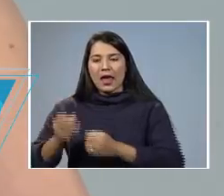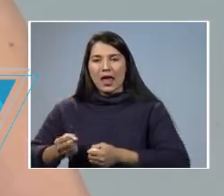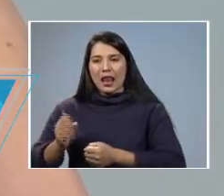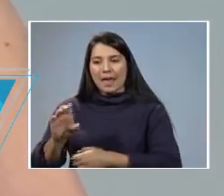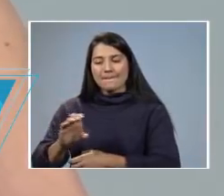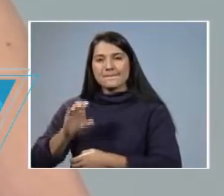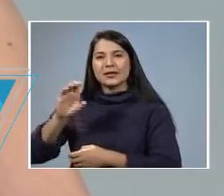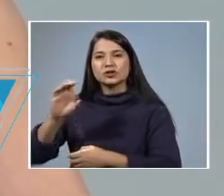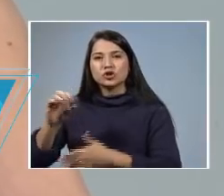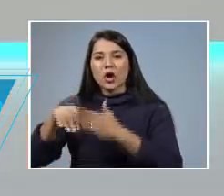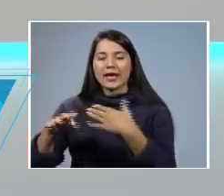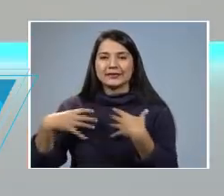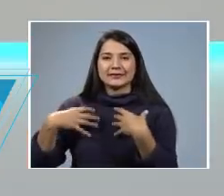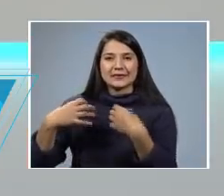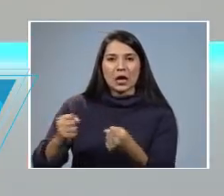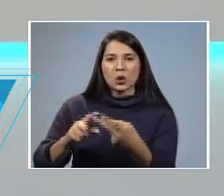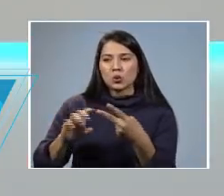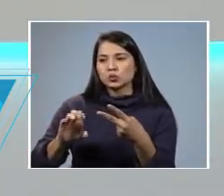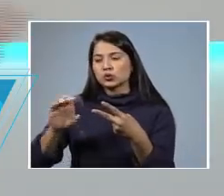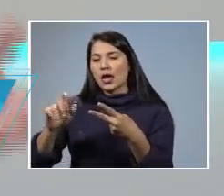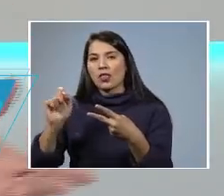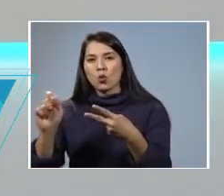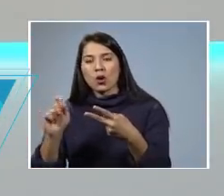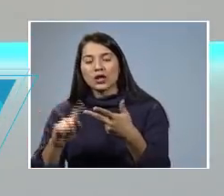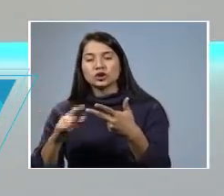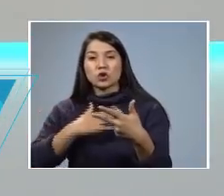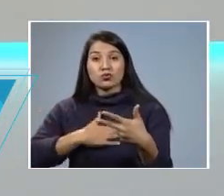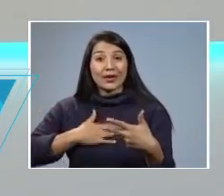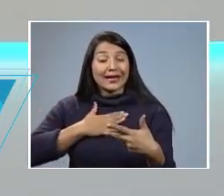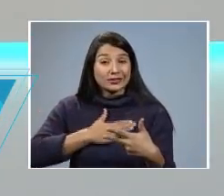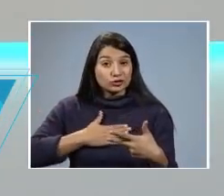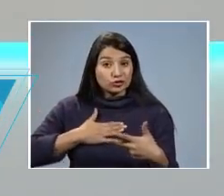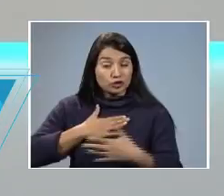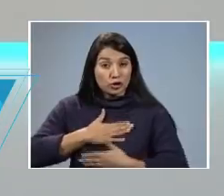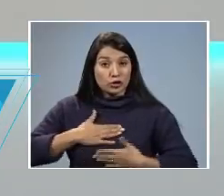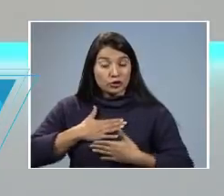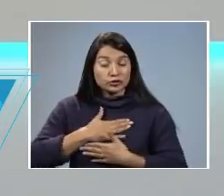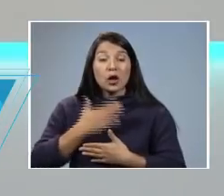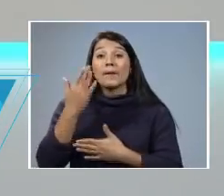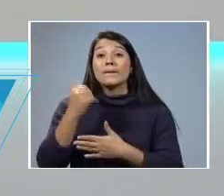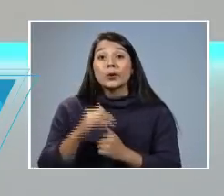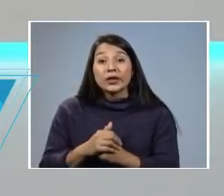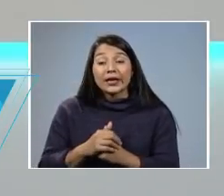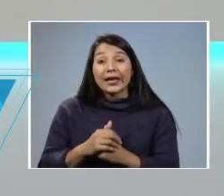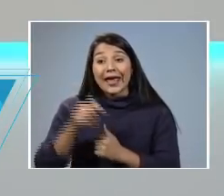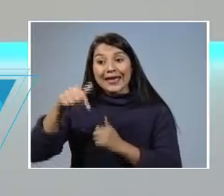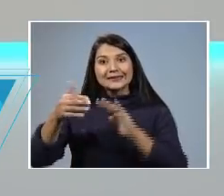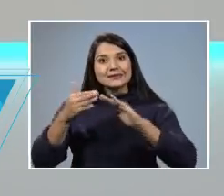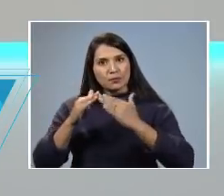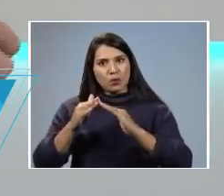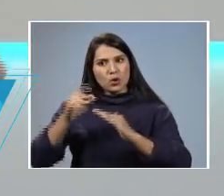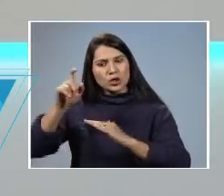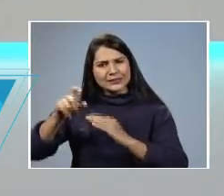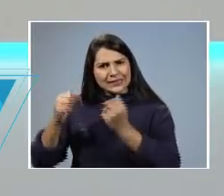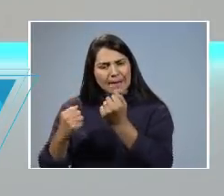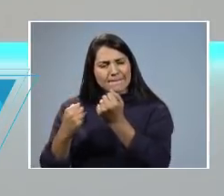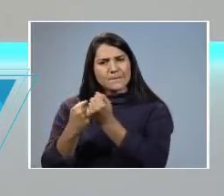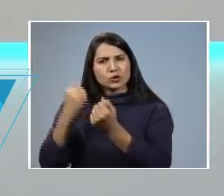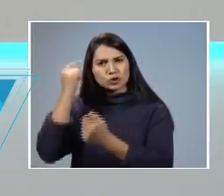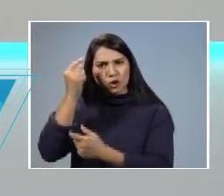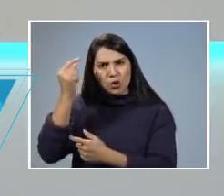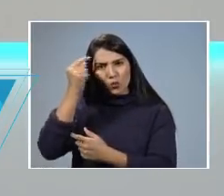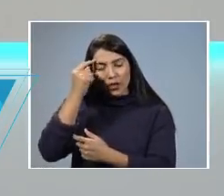en salud, en educación, en recreación, ¿verdad? Porque este es un pueblo que requiere del apoyo del Estado.